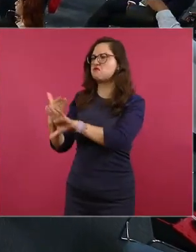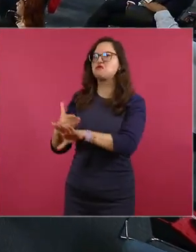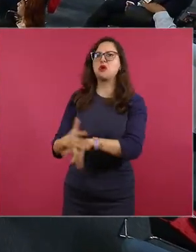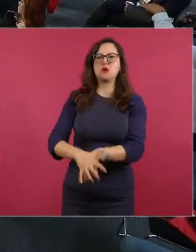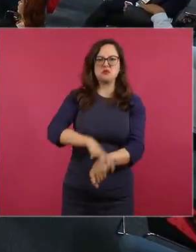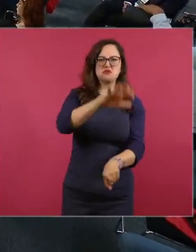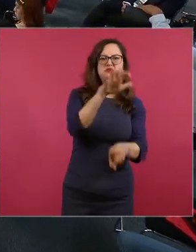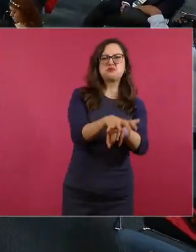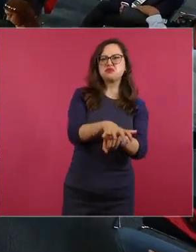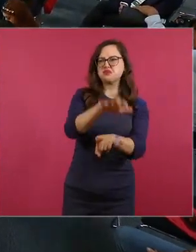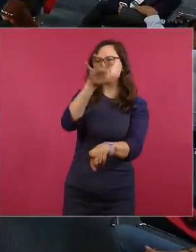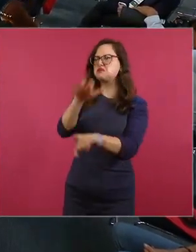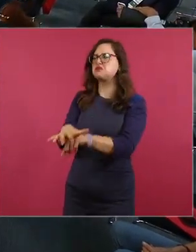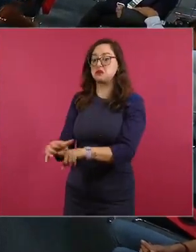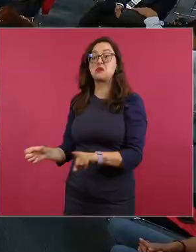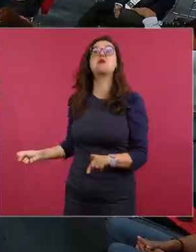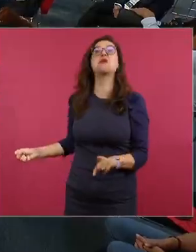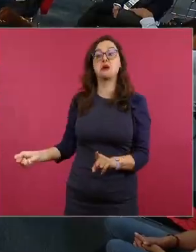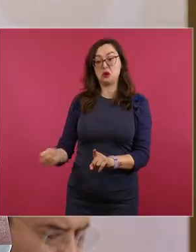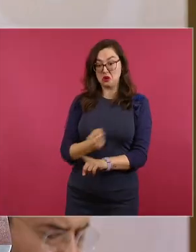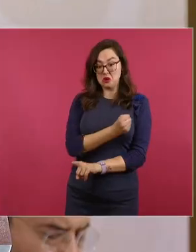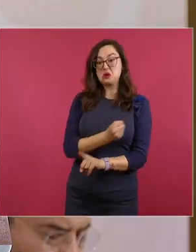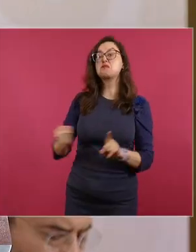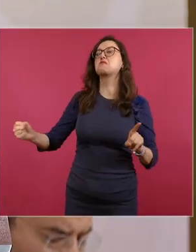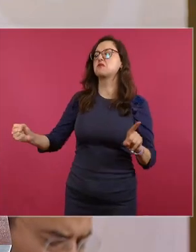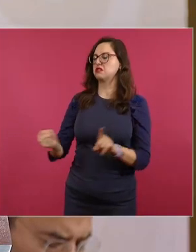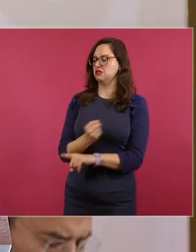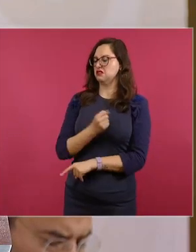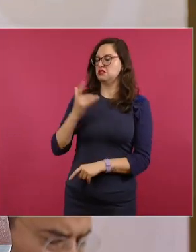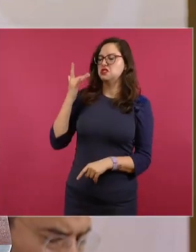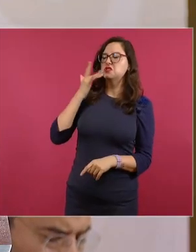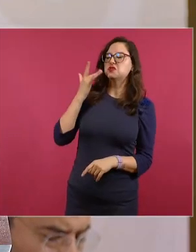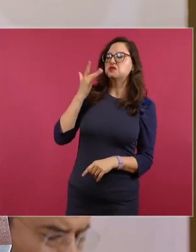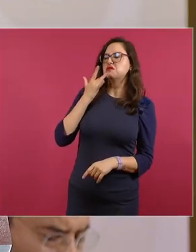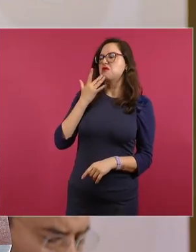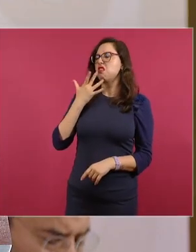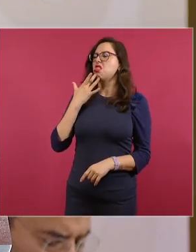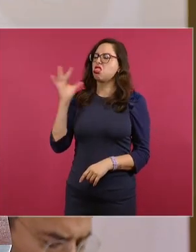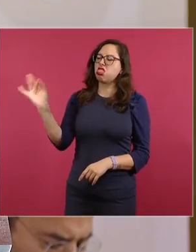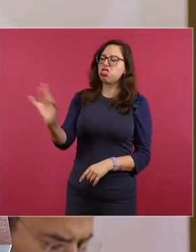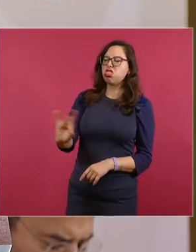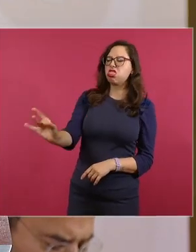pueden maltratar a la gente, pueden ser clasistas,